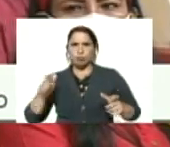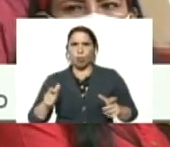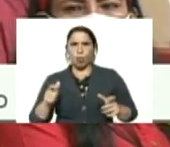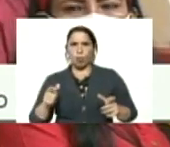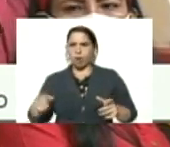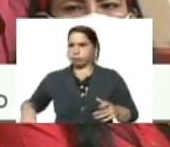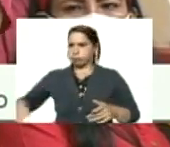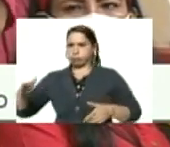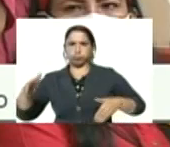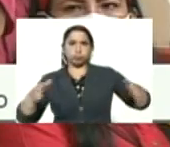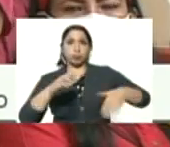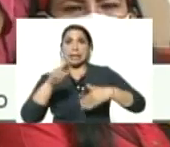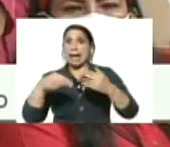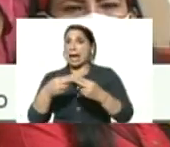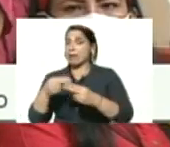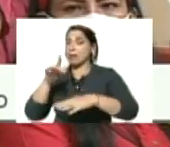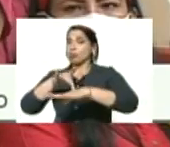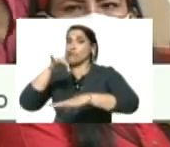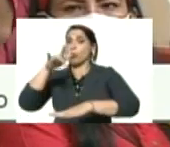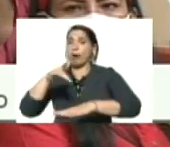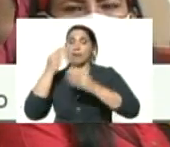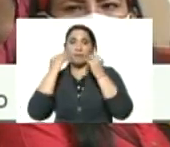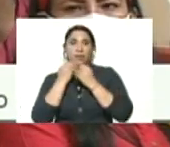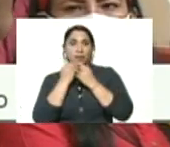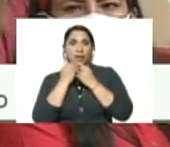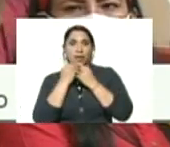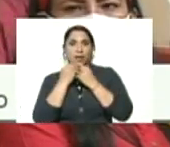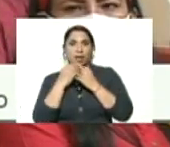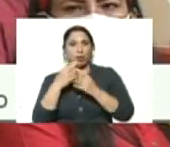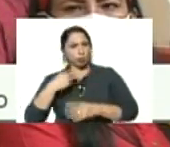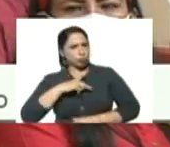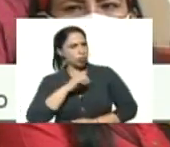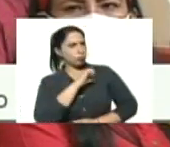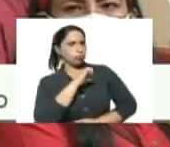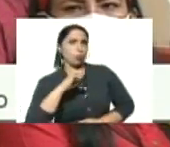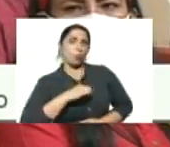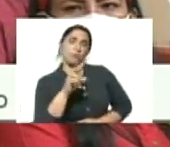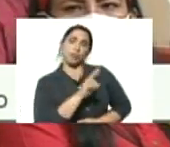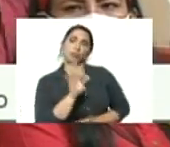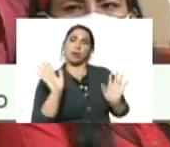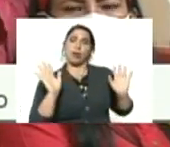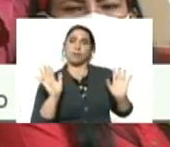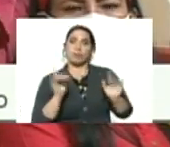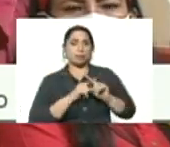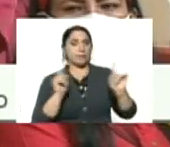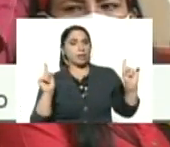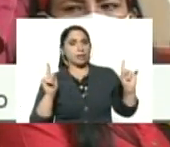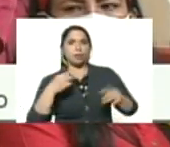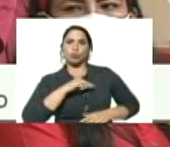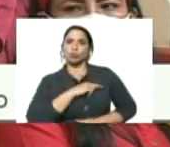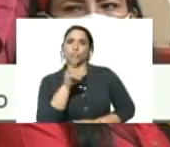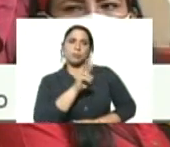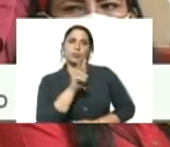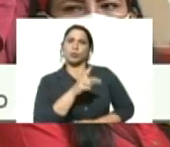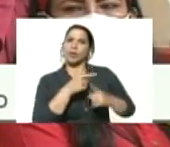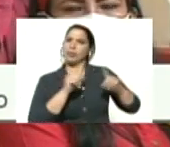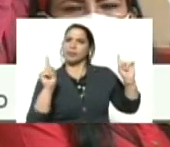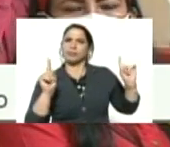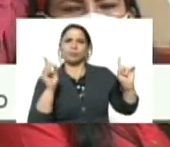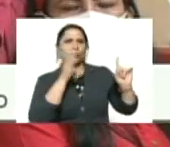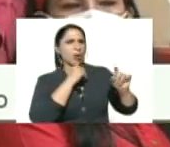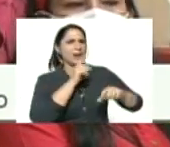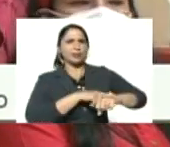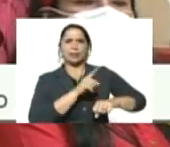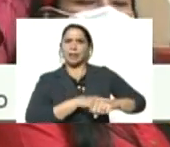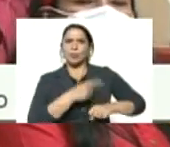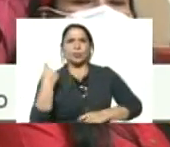metía, nadie se acercaba. Yo le decía a mi comandante, somos Venezuela, los venezolanos somos distintos, no tenemos el tiempo que tienen